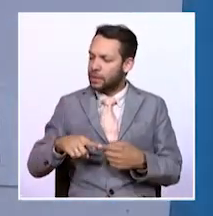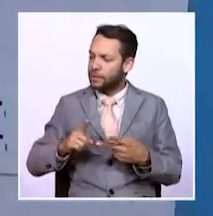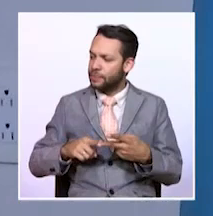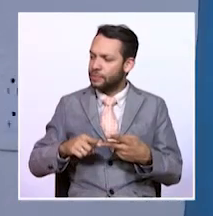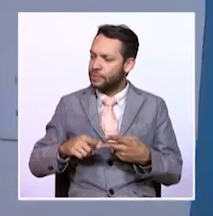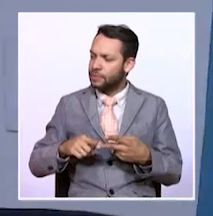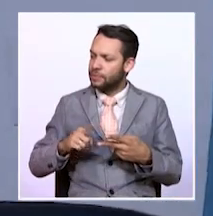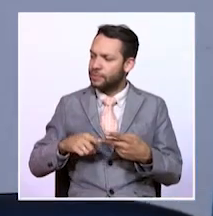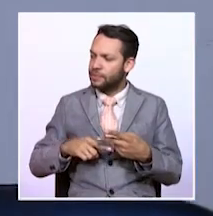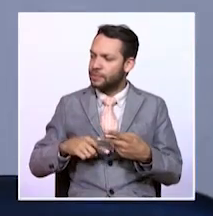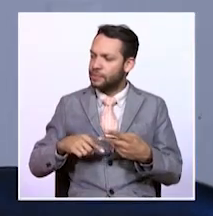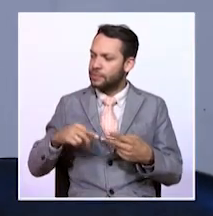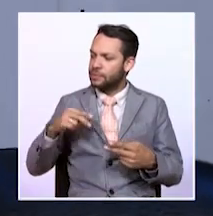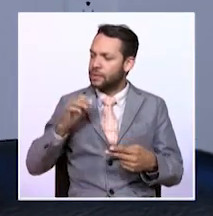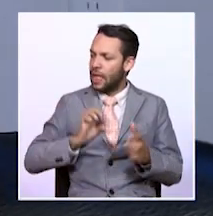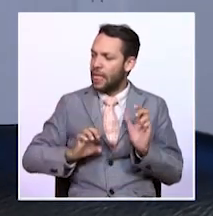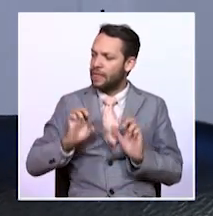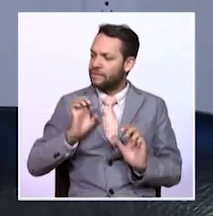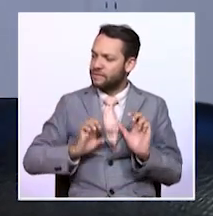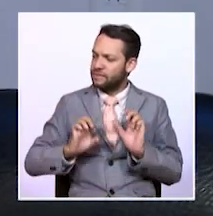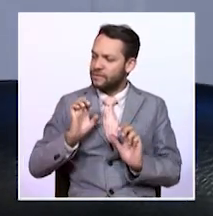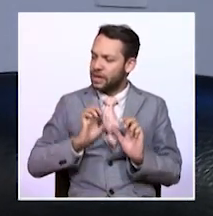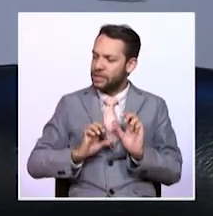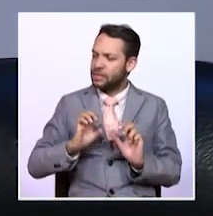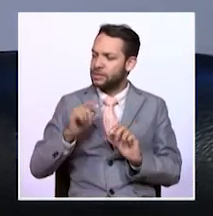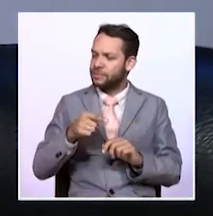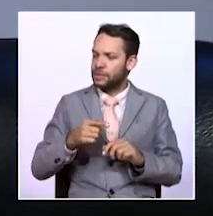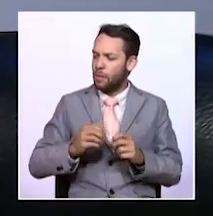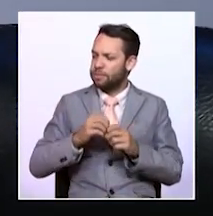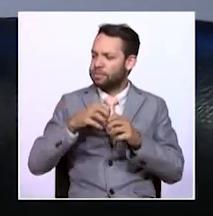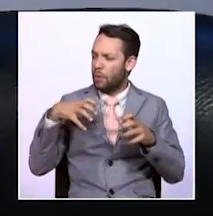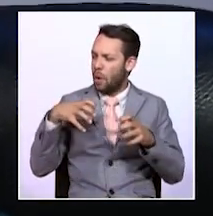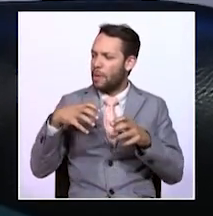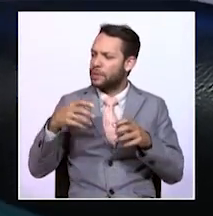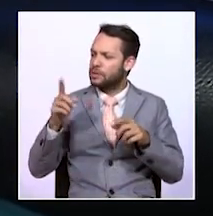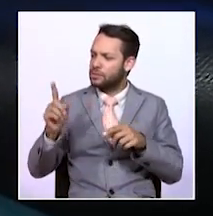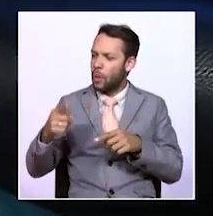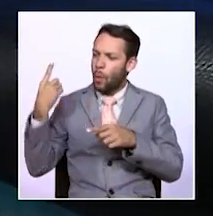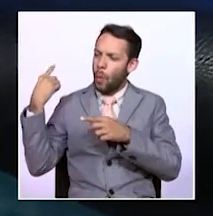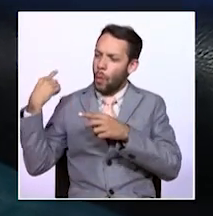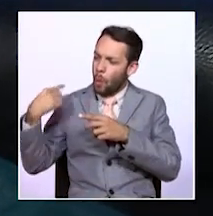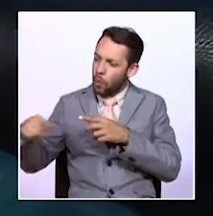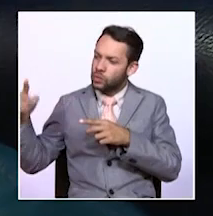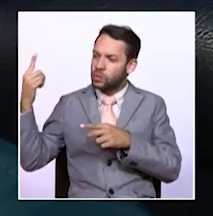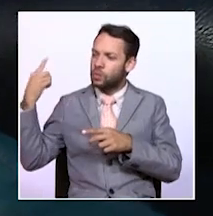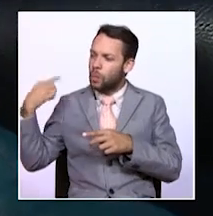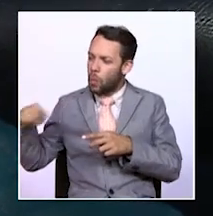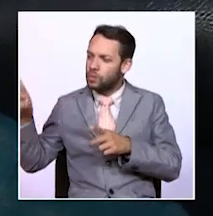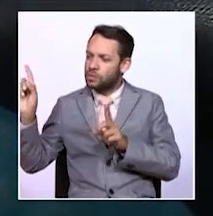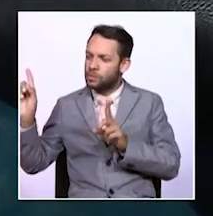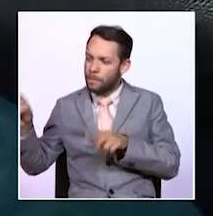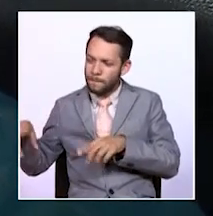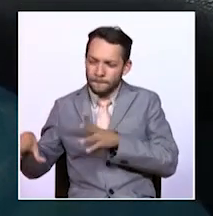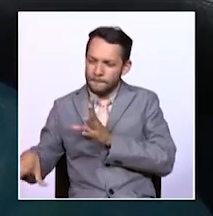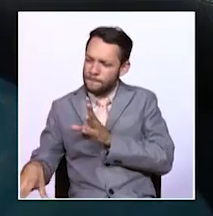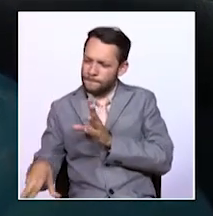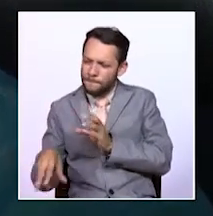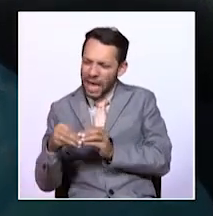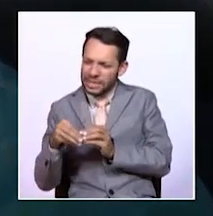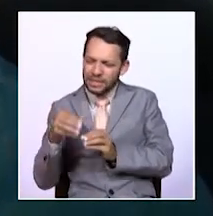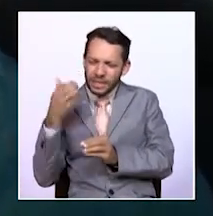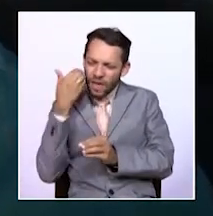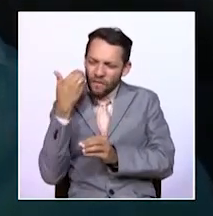la esteatosis hepática en sus diferentes grados. ¿Qué otras alteraciones comunes se